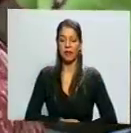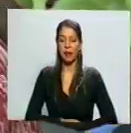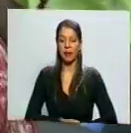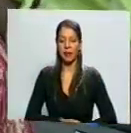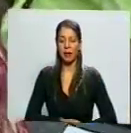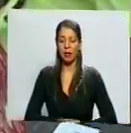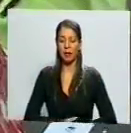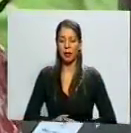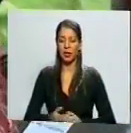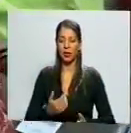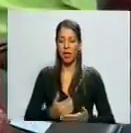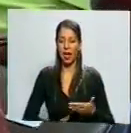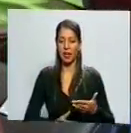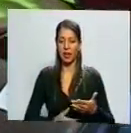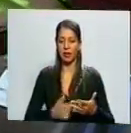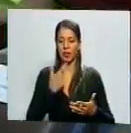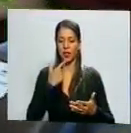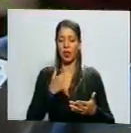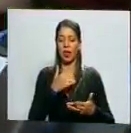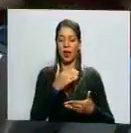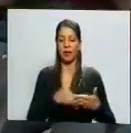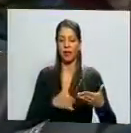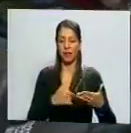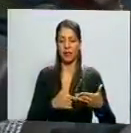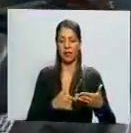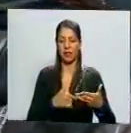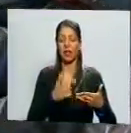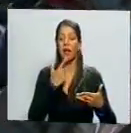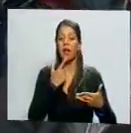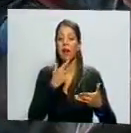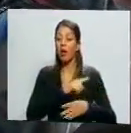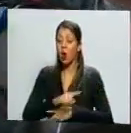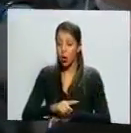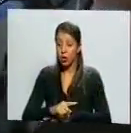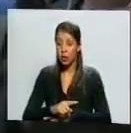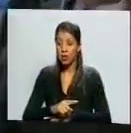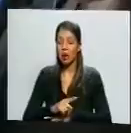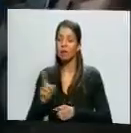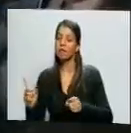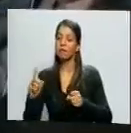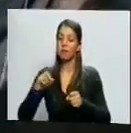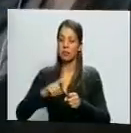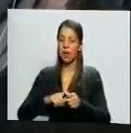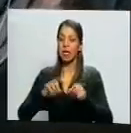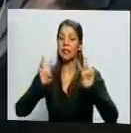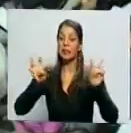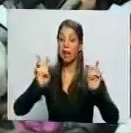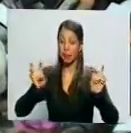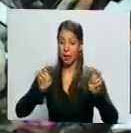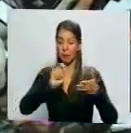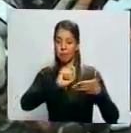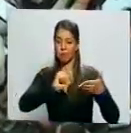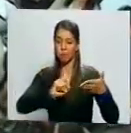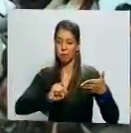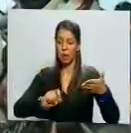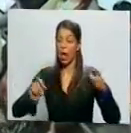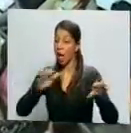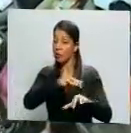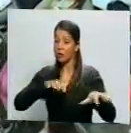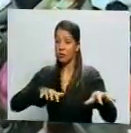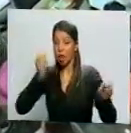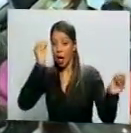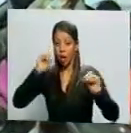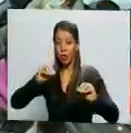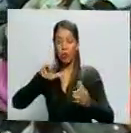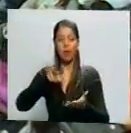La presidenta sometió a consideración el orden del día definitivo con la incorporación de este punto, resultando aprobado por unanimidad y